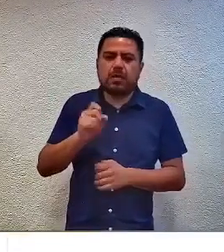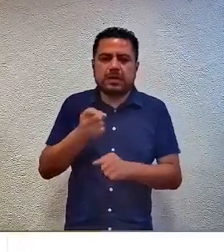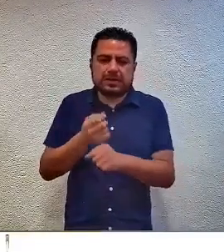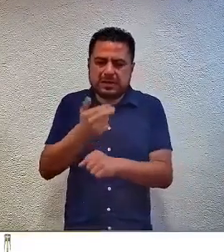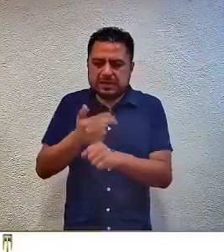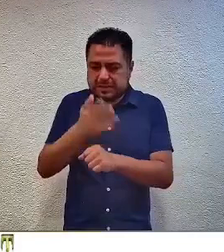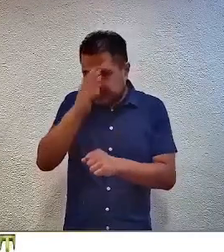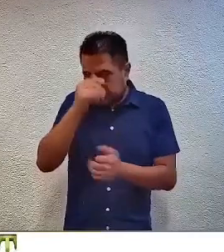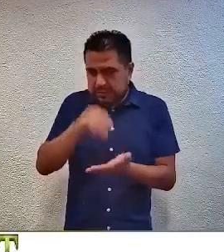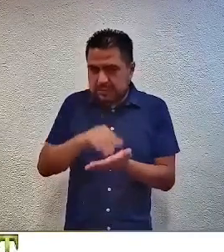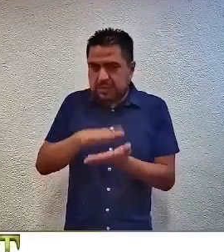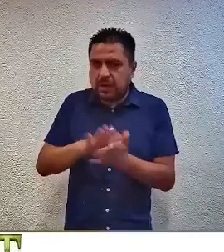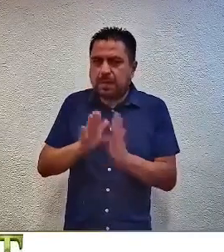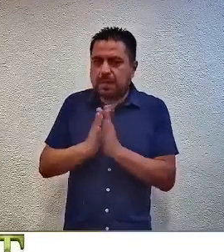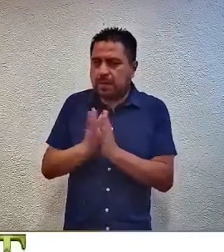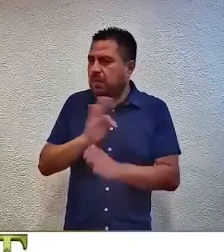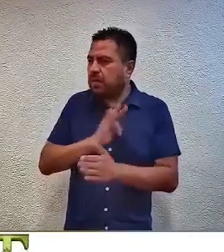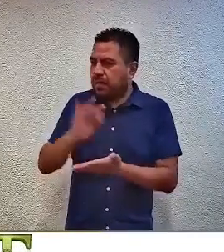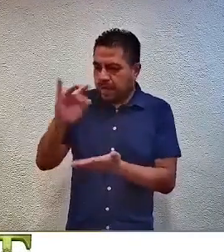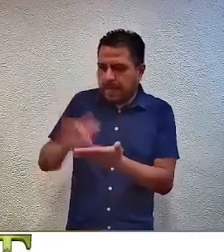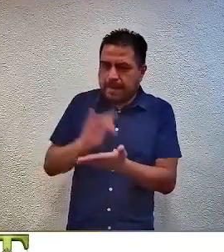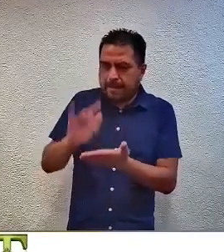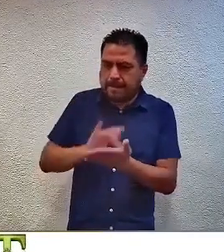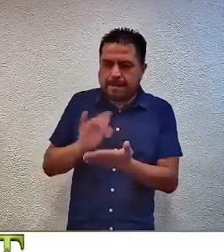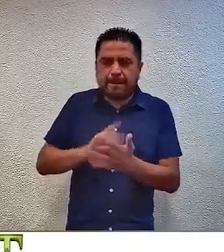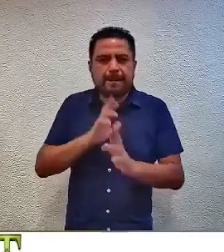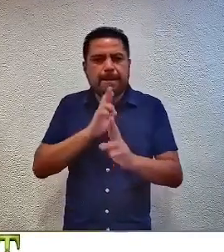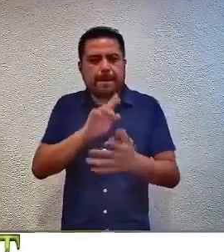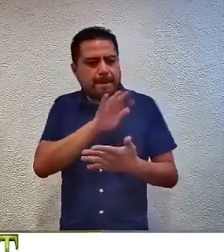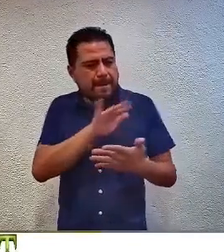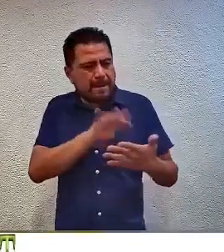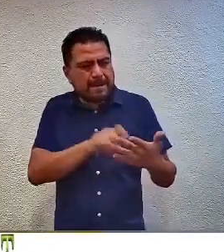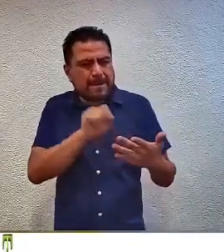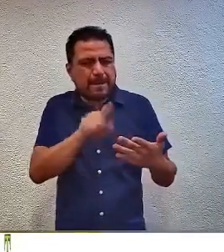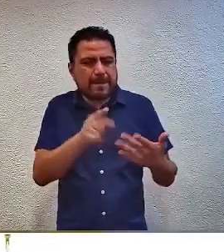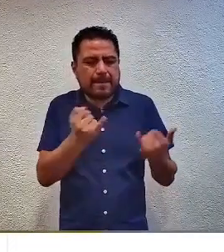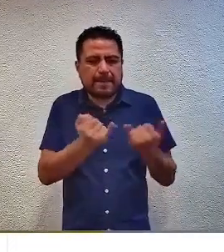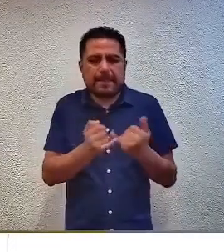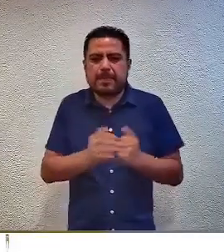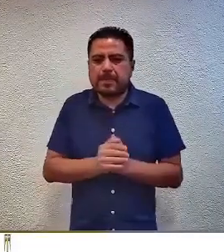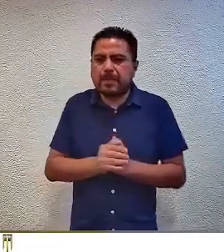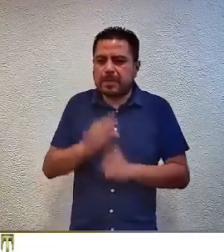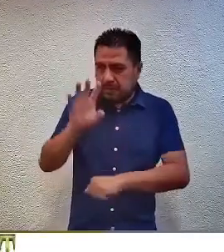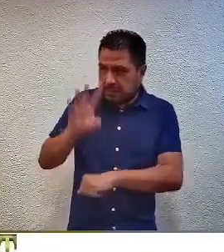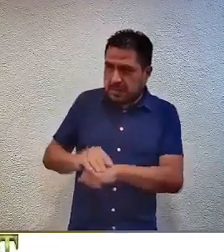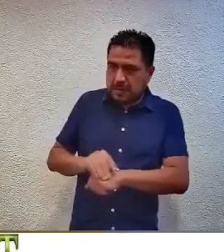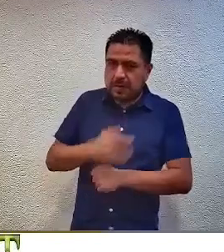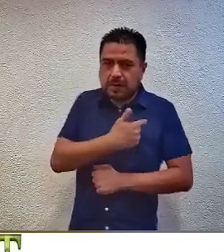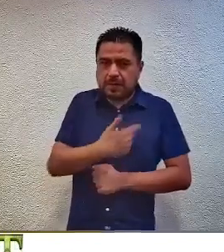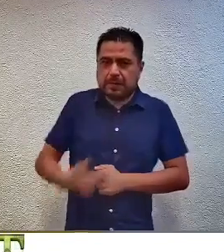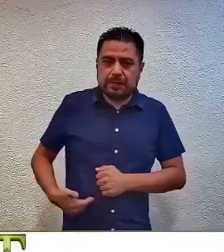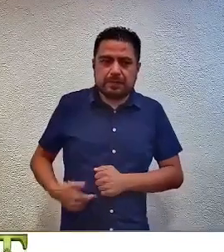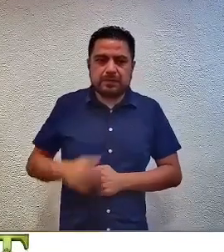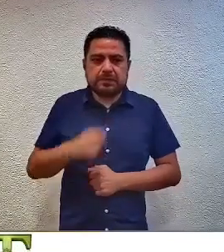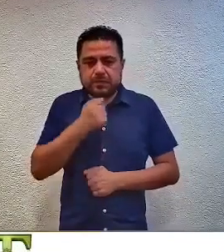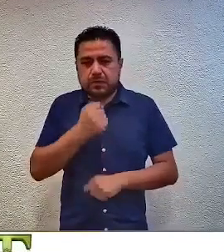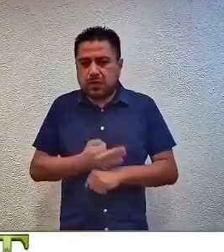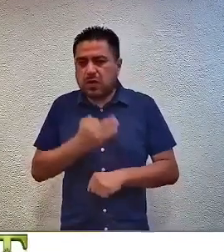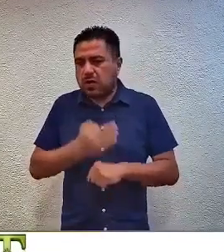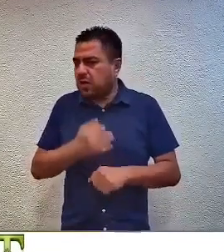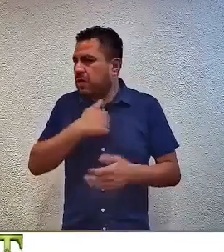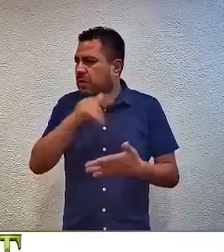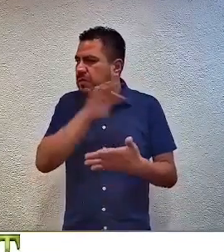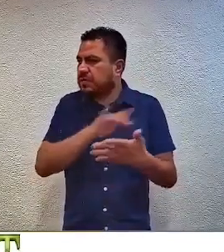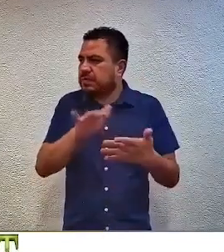general de Acuerdos nos apoye con la cuenta y resolutivos del mismo. Con su autorización, magistrada presidenta, doy cuenta de la